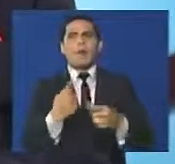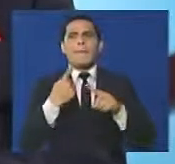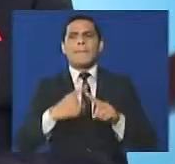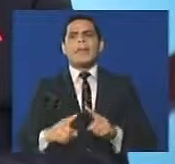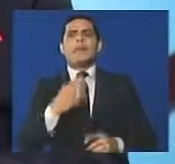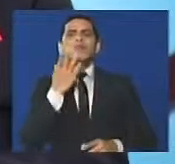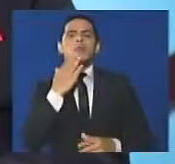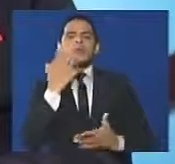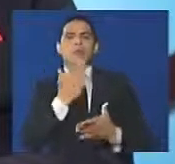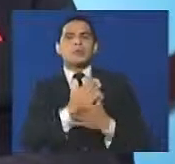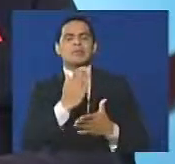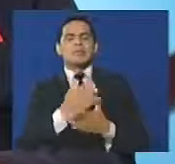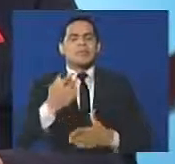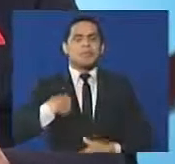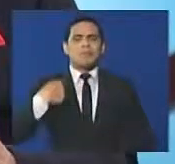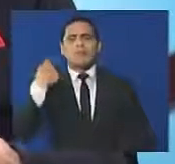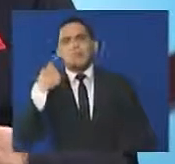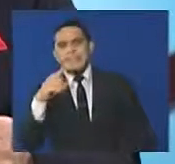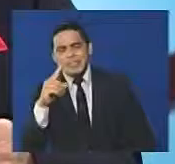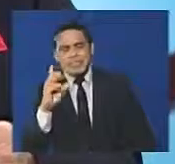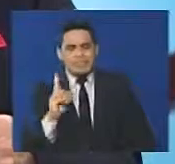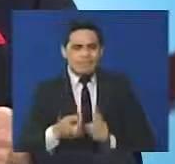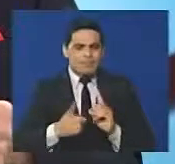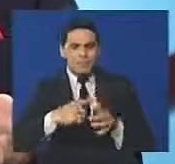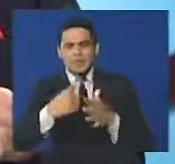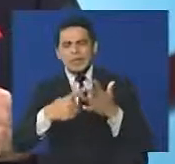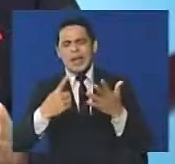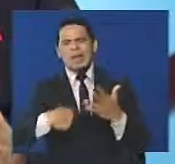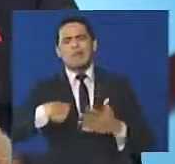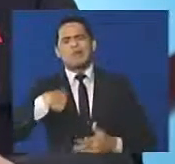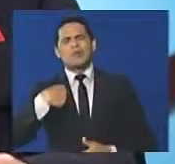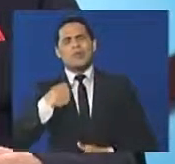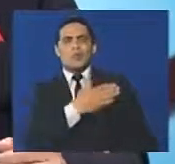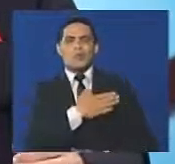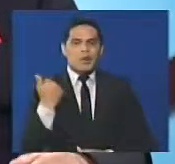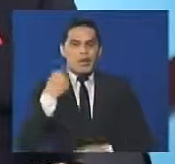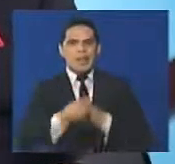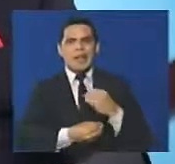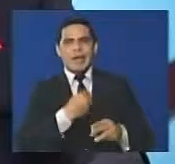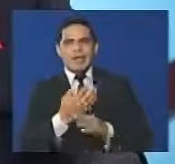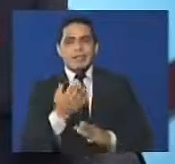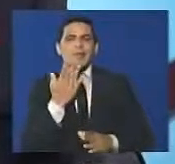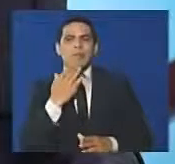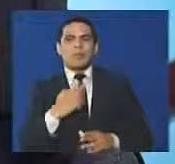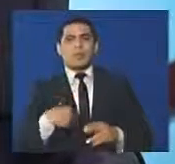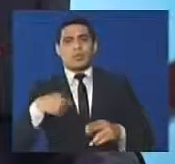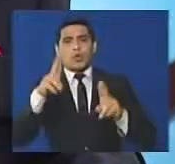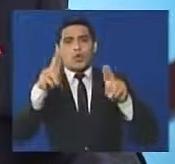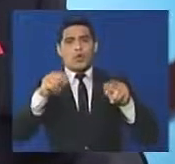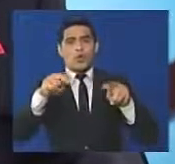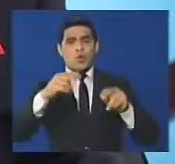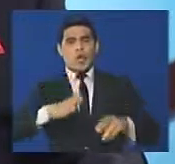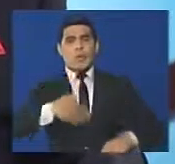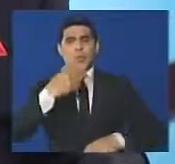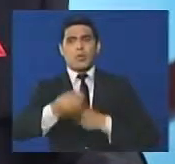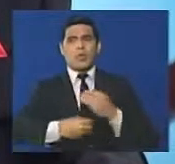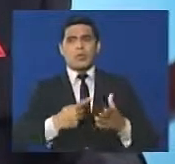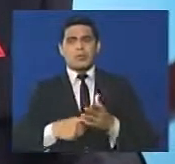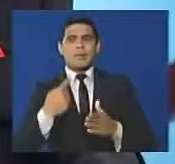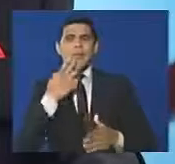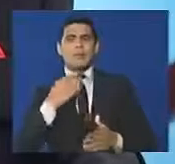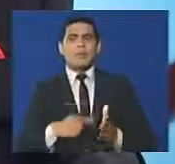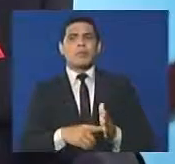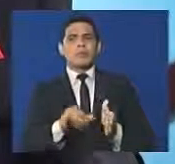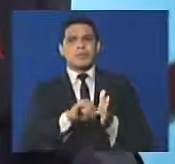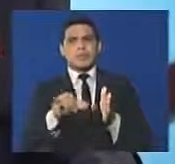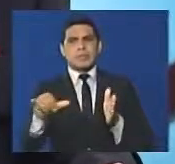Pero siempre uno tiene una cosita ahí. Lo que yo nunca pude hacer, yo nací cerca